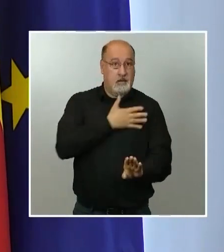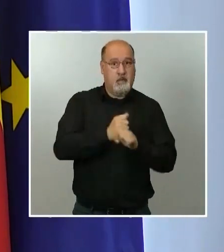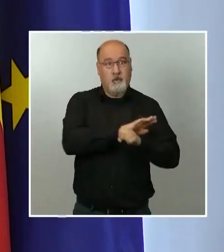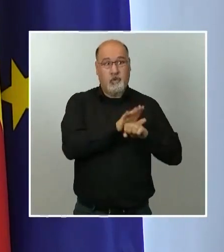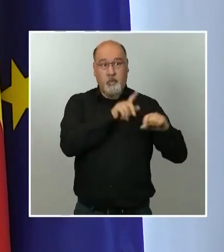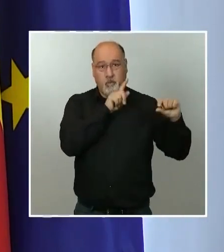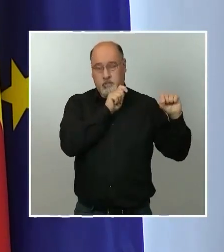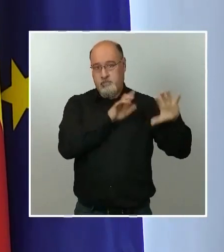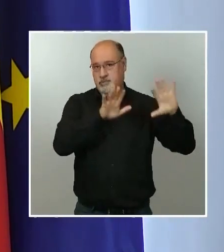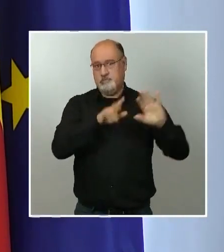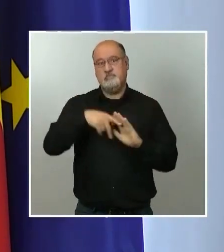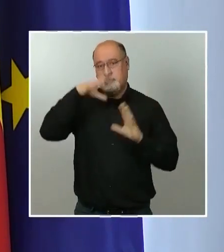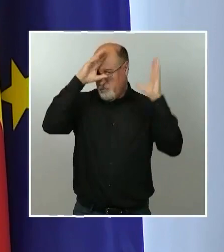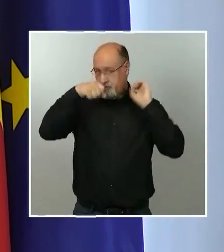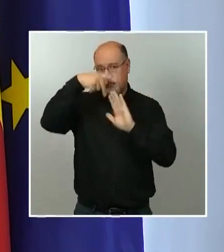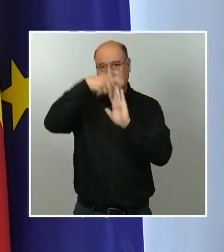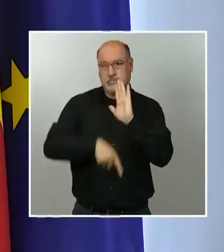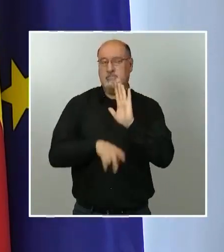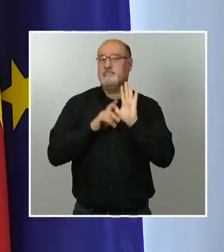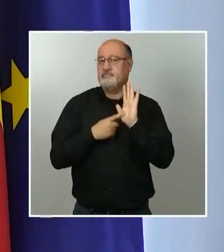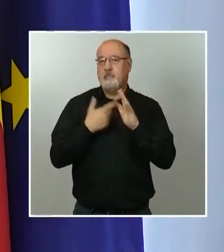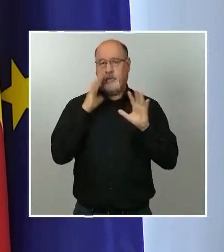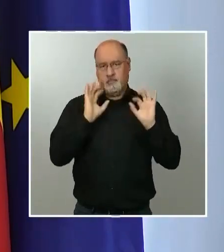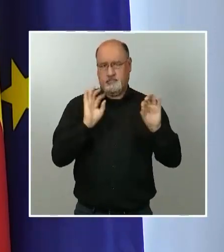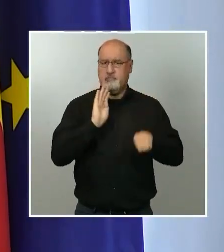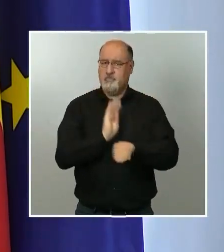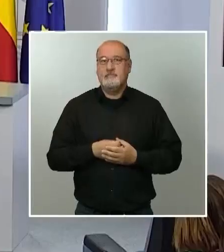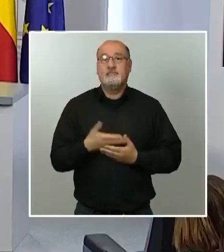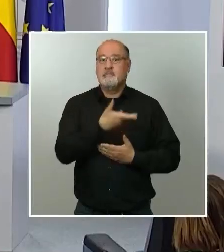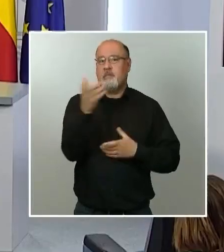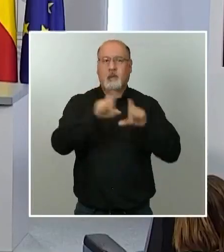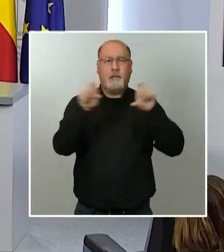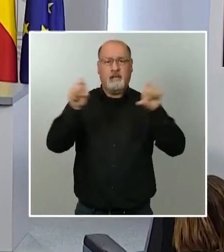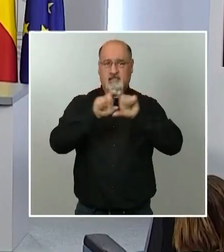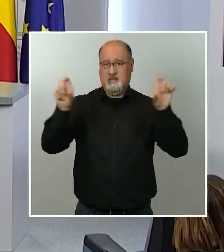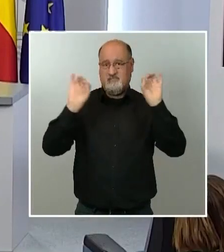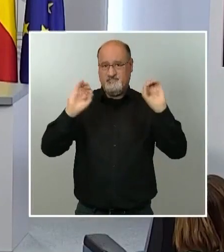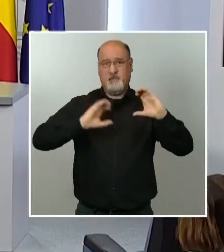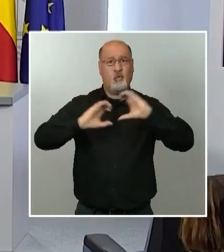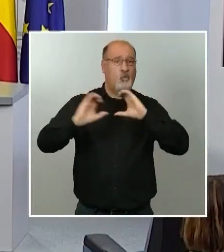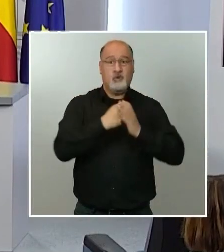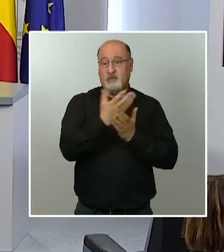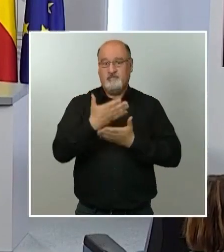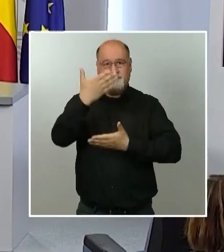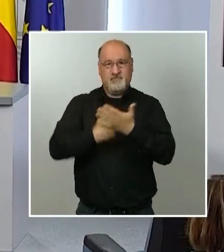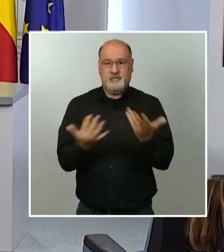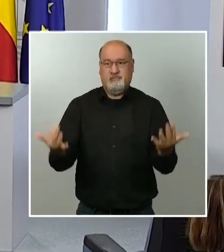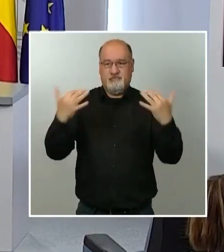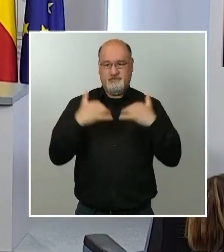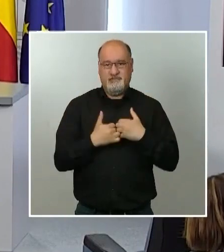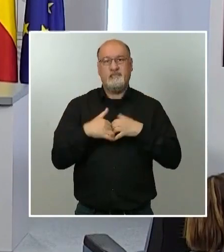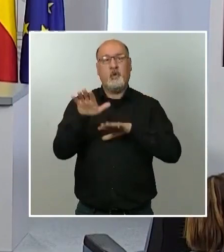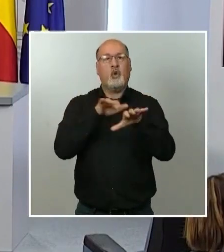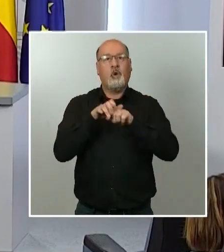basados en la prudencia basándose en el buen sentido así lo ha anunciado el ministro de cultura y deporte josé